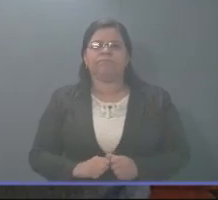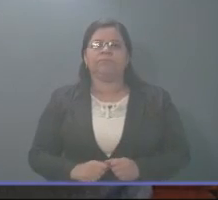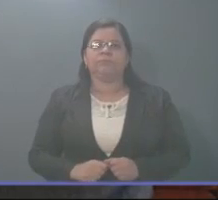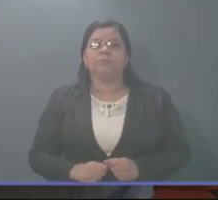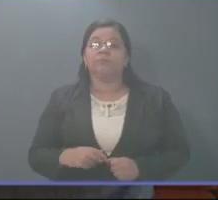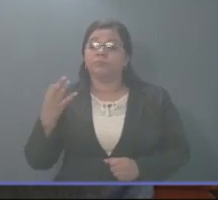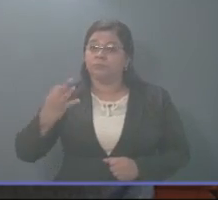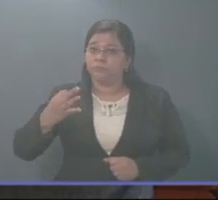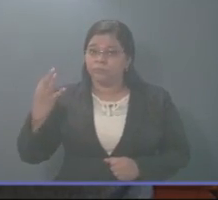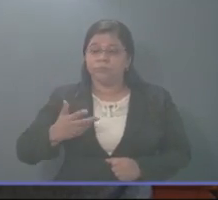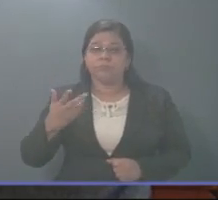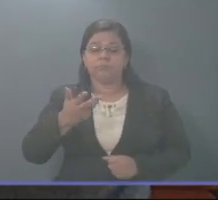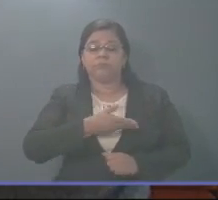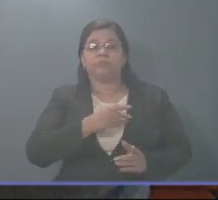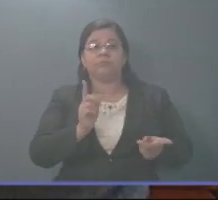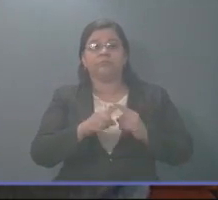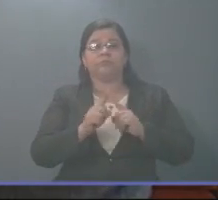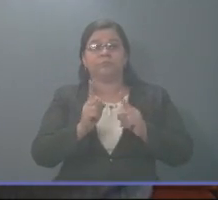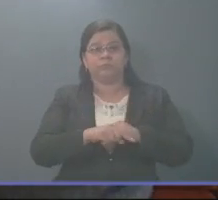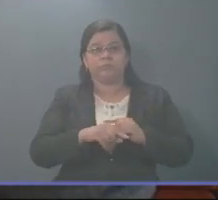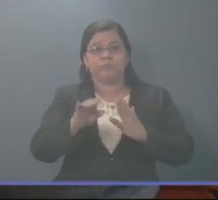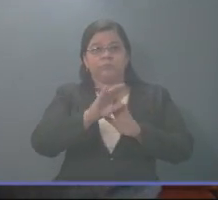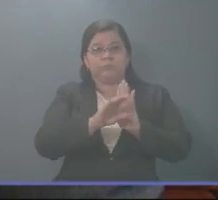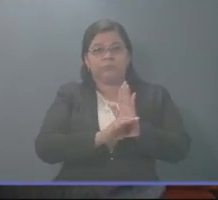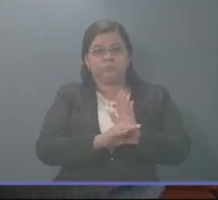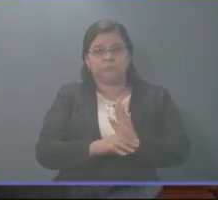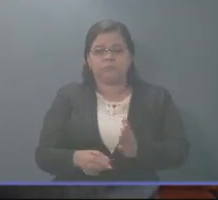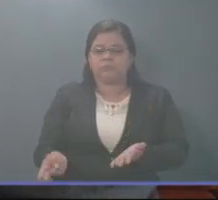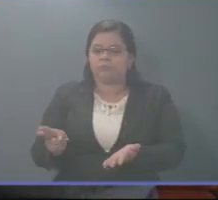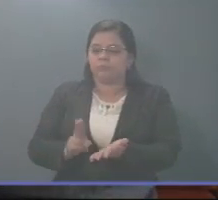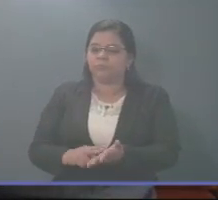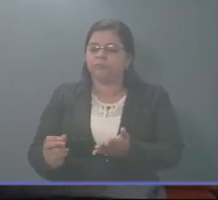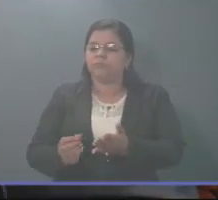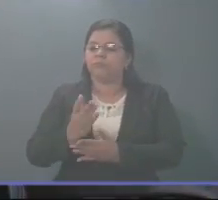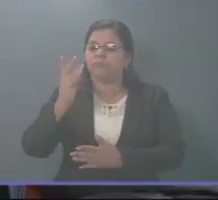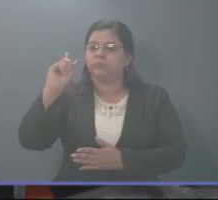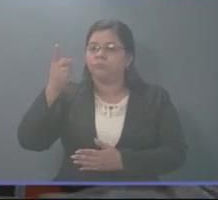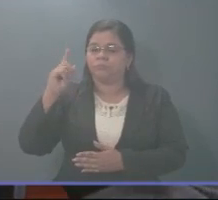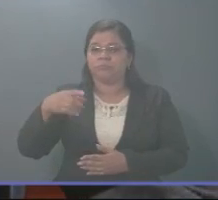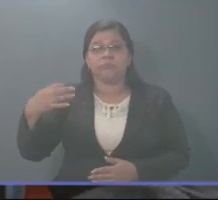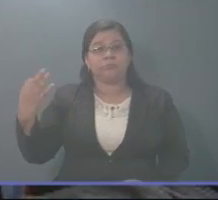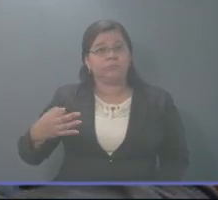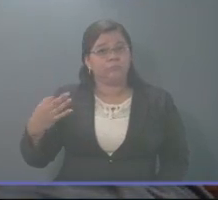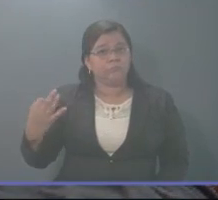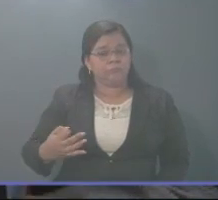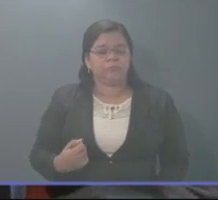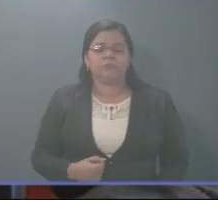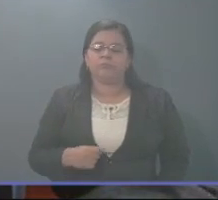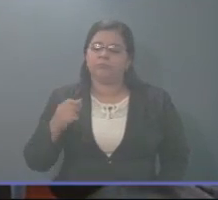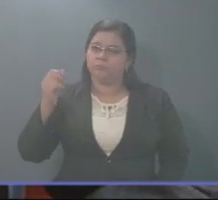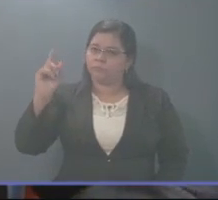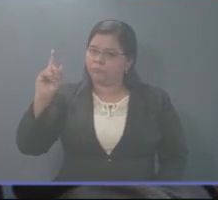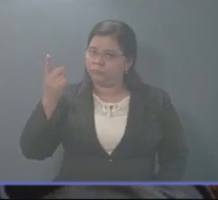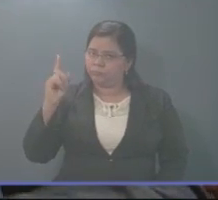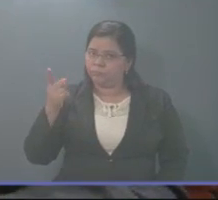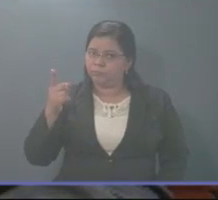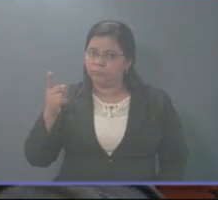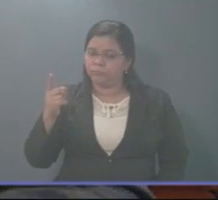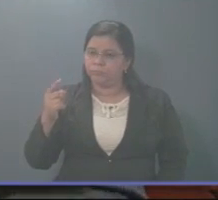Es necesario cambiar la currícula, es necesario contratar nuevos docentes. Docentes que